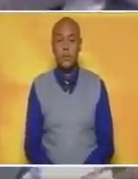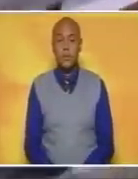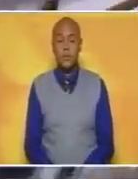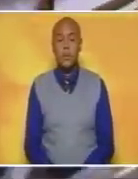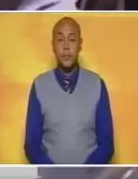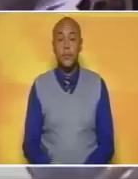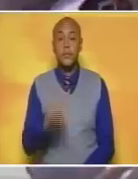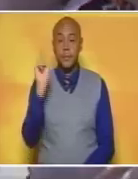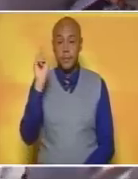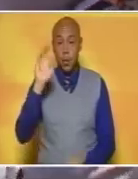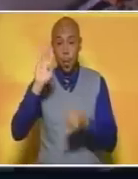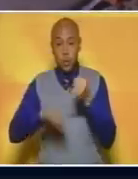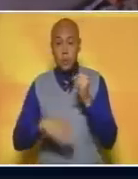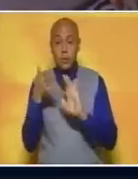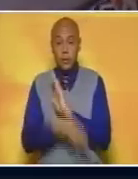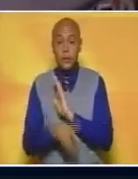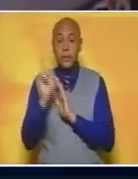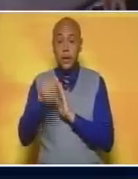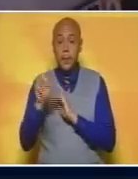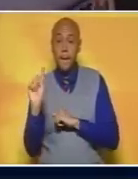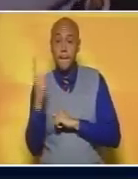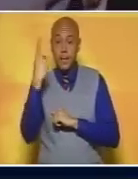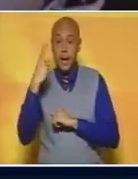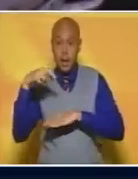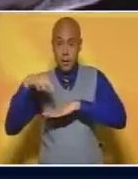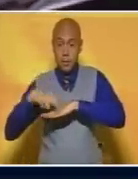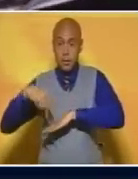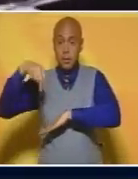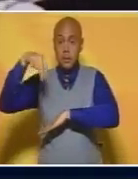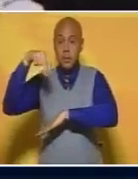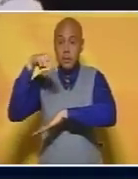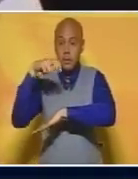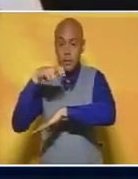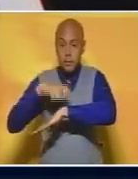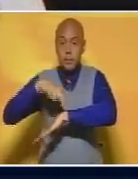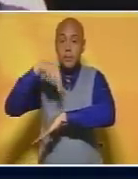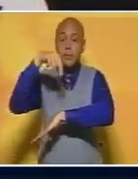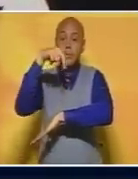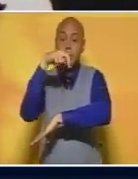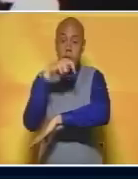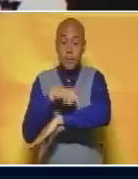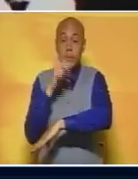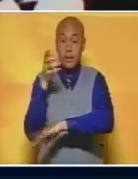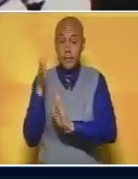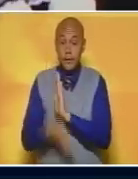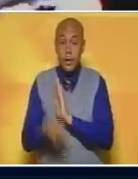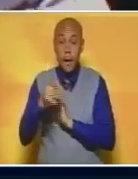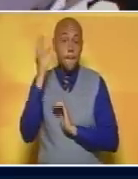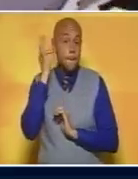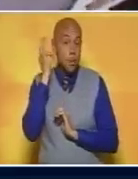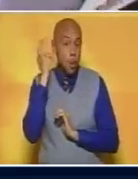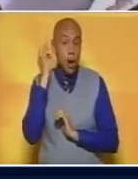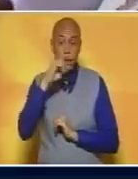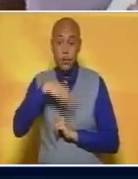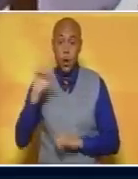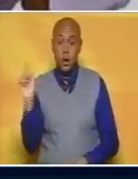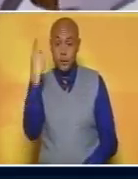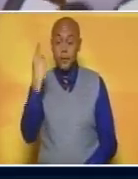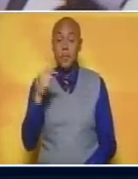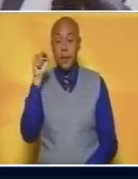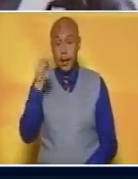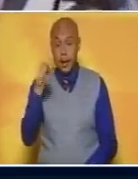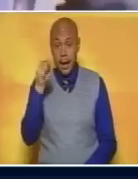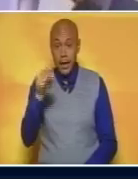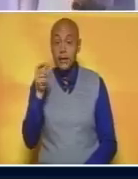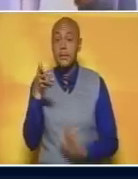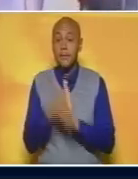Y cerramos con la primera caminata espacial del año y la segunda realizada exclusivamente por mujeres en la historia. La hazaña